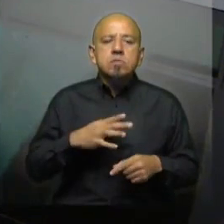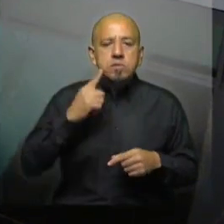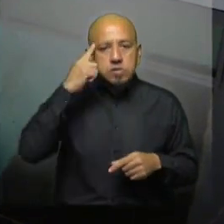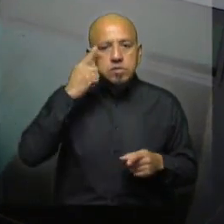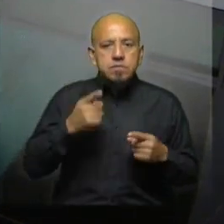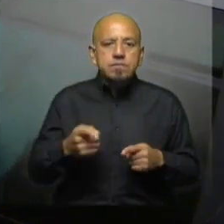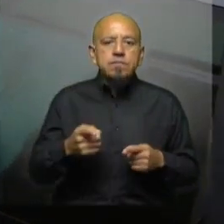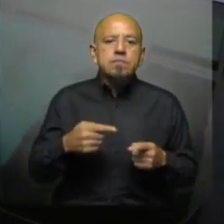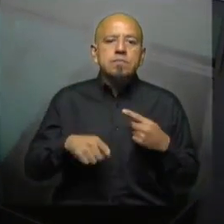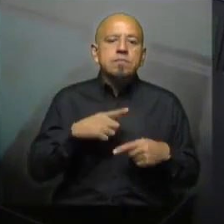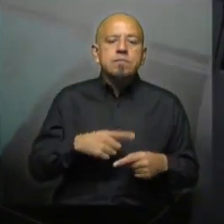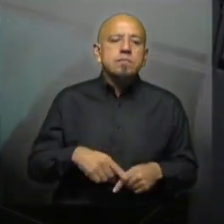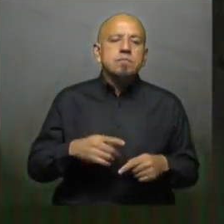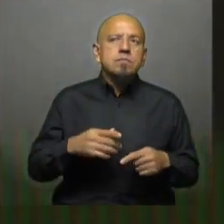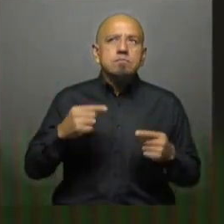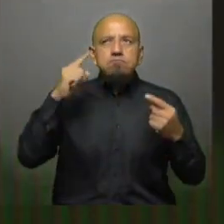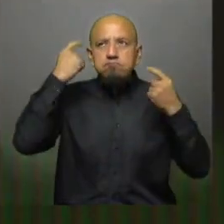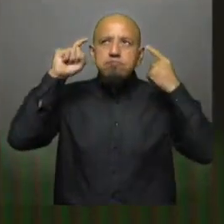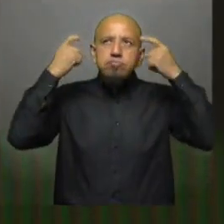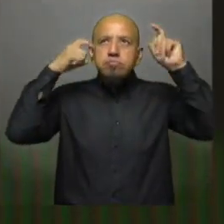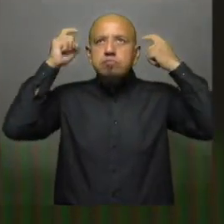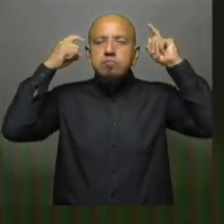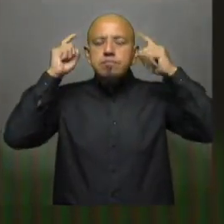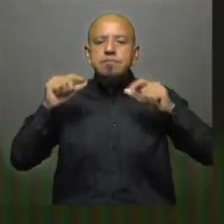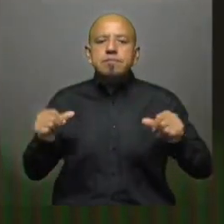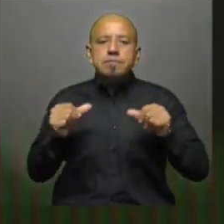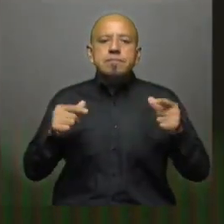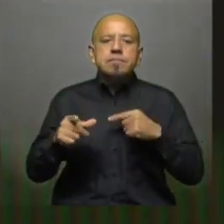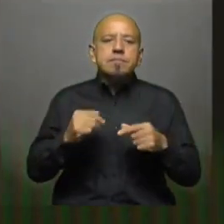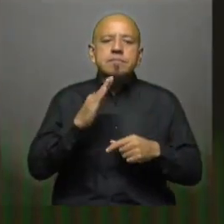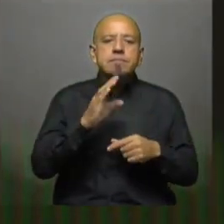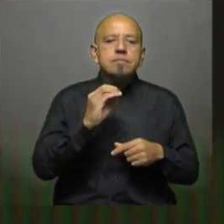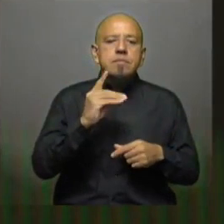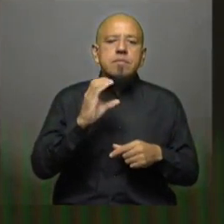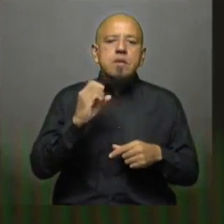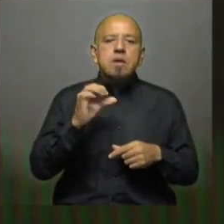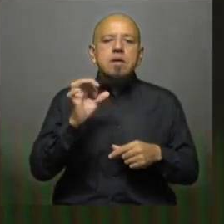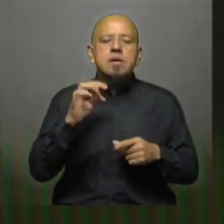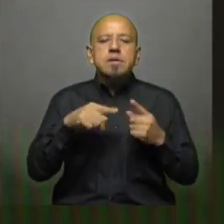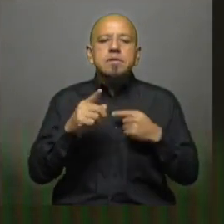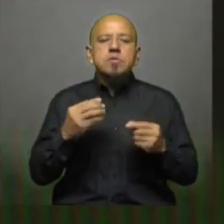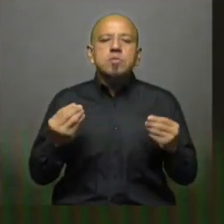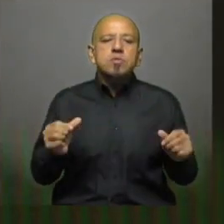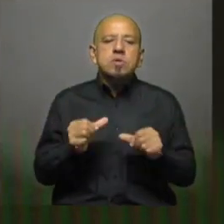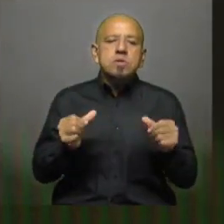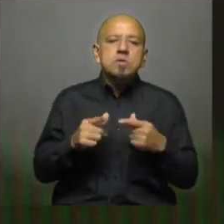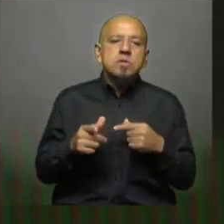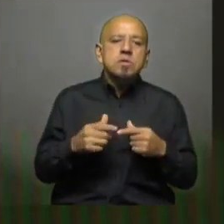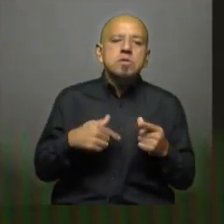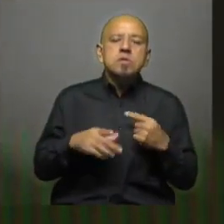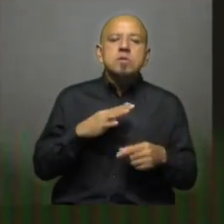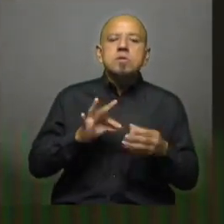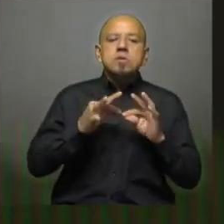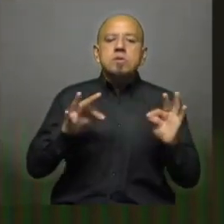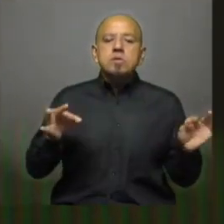obviamente hubo una larga catarata, y decidimos hacer este podcast para ver qué había detrás de esas frases, cómo se habían construido, si habían sido espontáneas, si habían